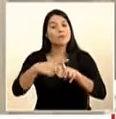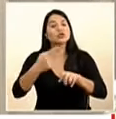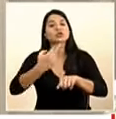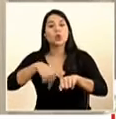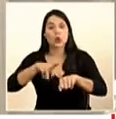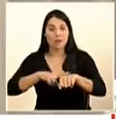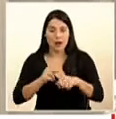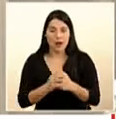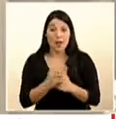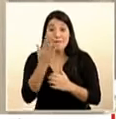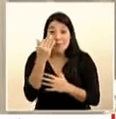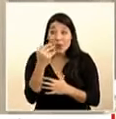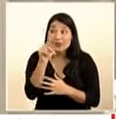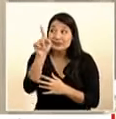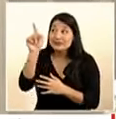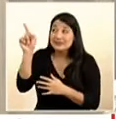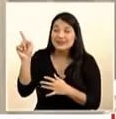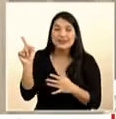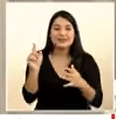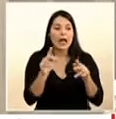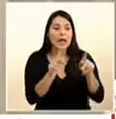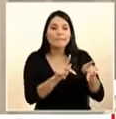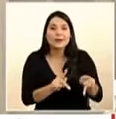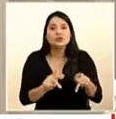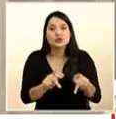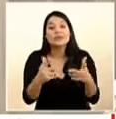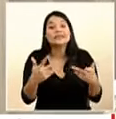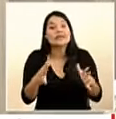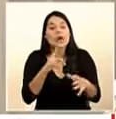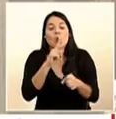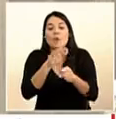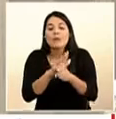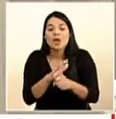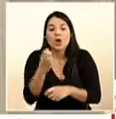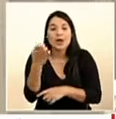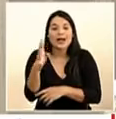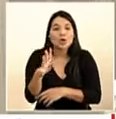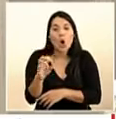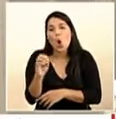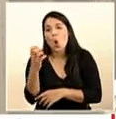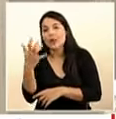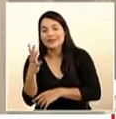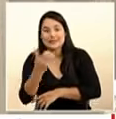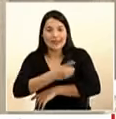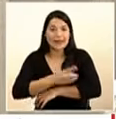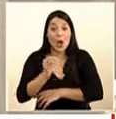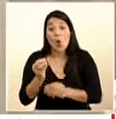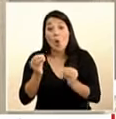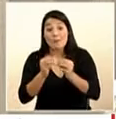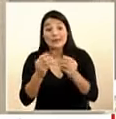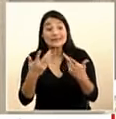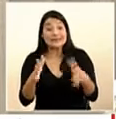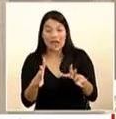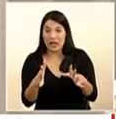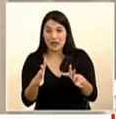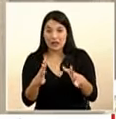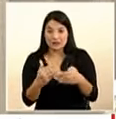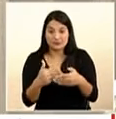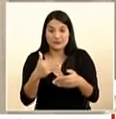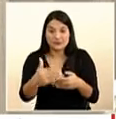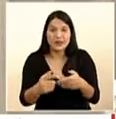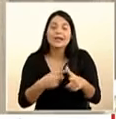cumplieron esos 14 ó 15 días o más va a ir aumentando paulatinamente conforme ya tengamos más tiempo de transferencia entre